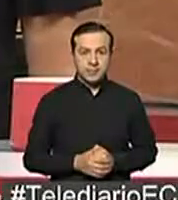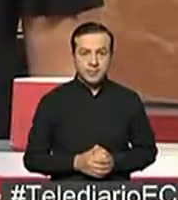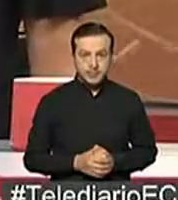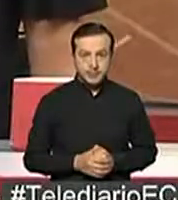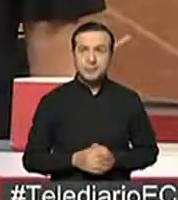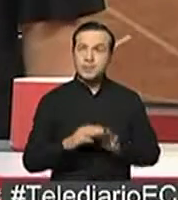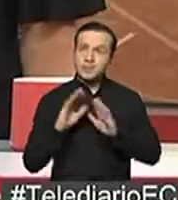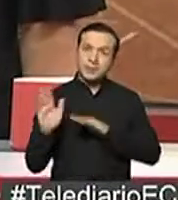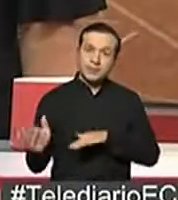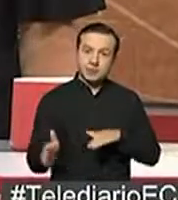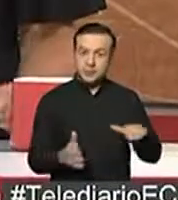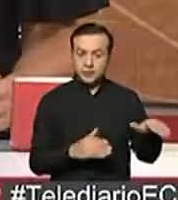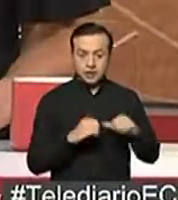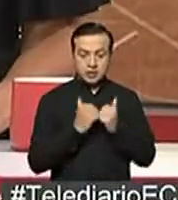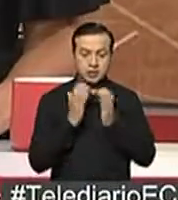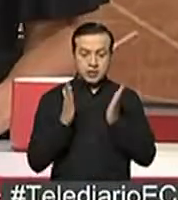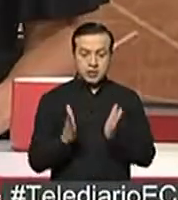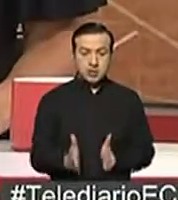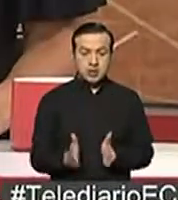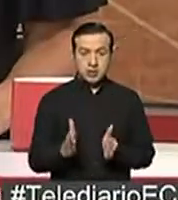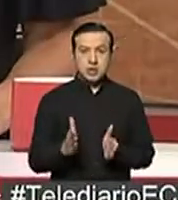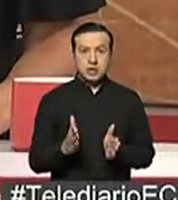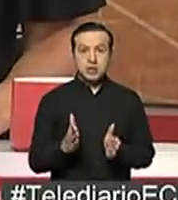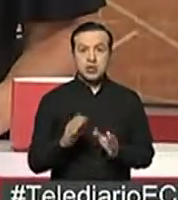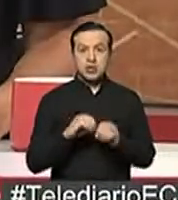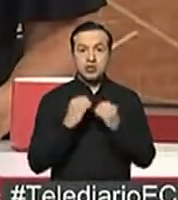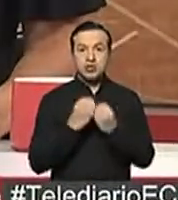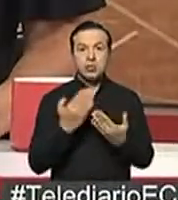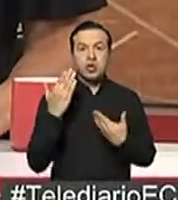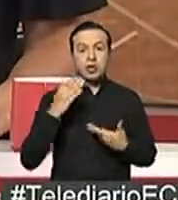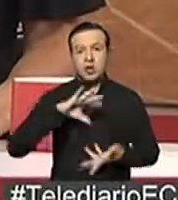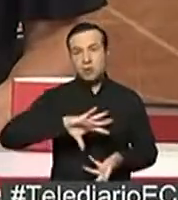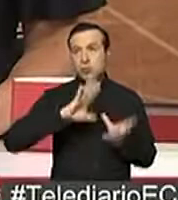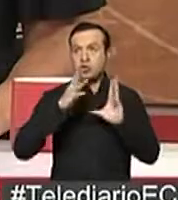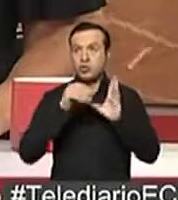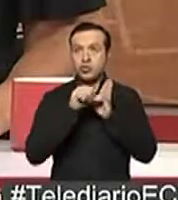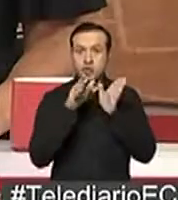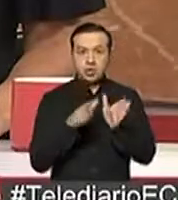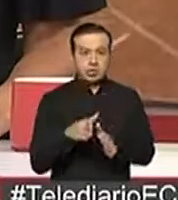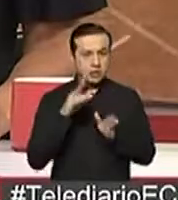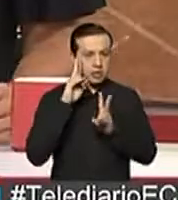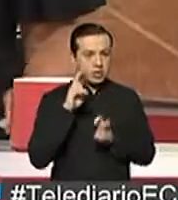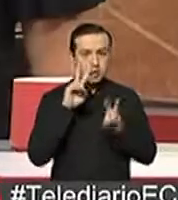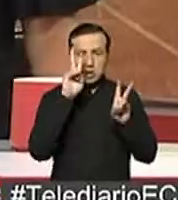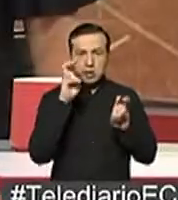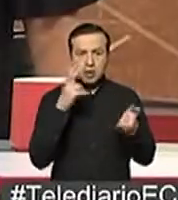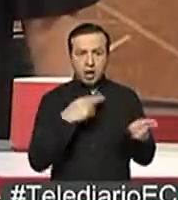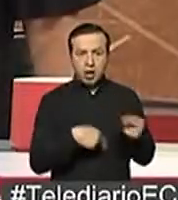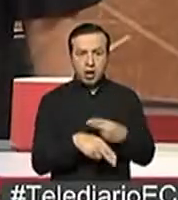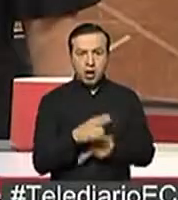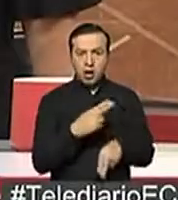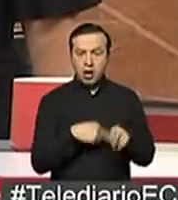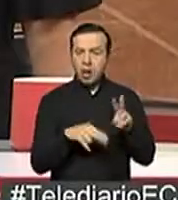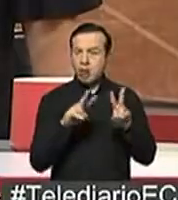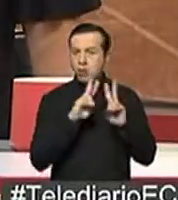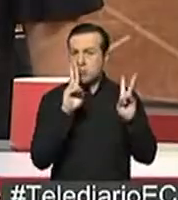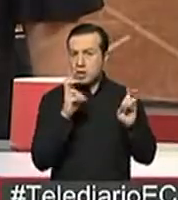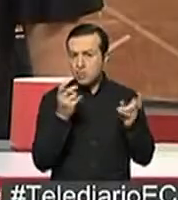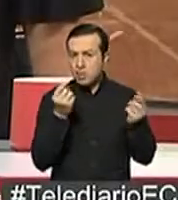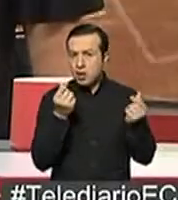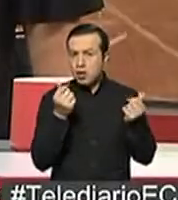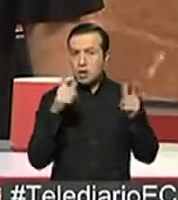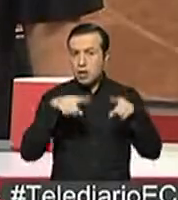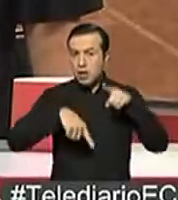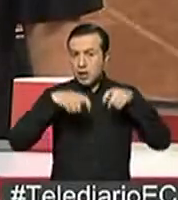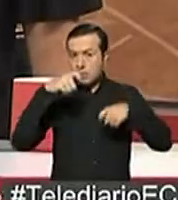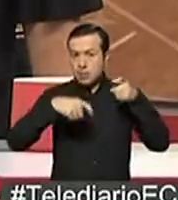En otra información, la asambleísta por la Revolución Ciudadana, Doris Solís, es investigada por un presunto caso de peculado relacionado con la estafa masiva por